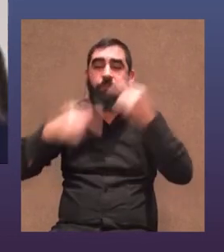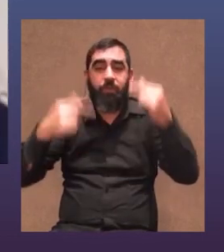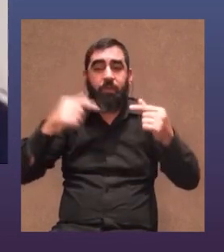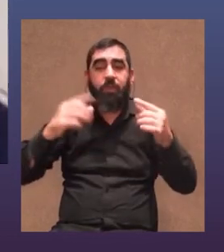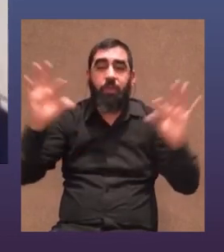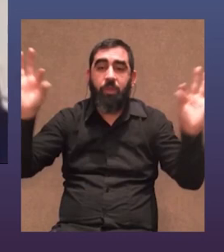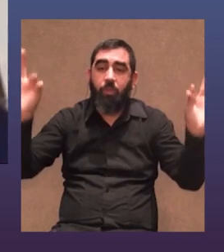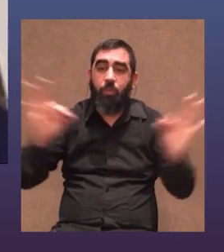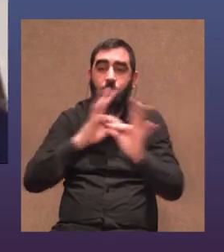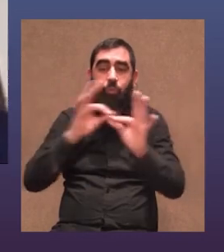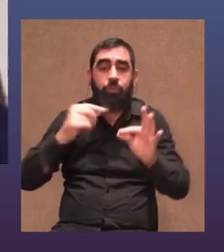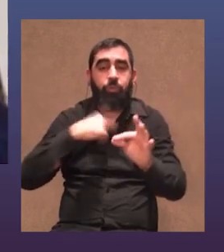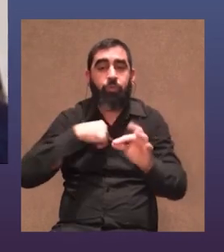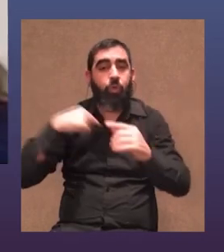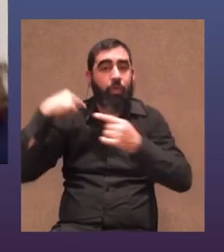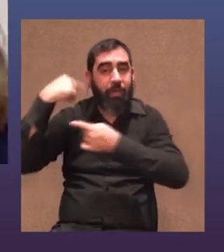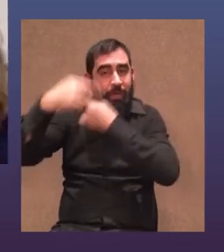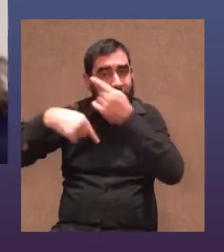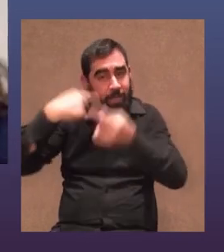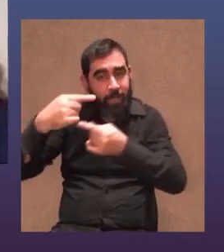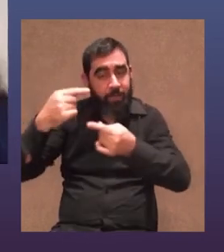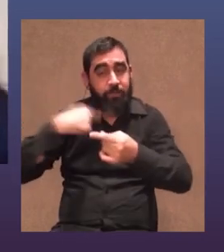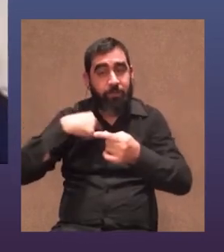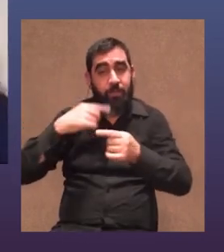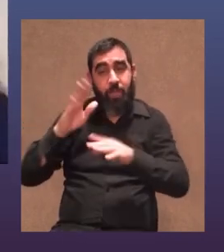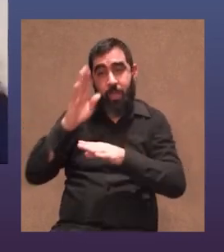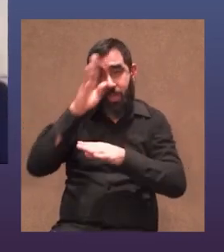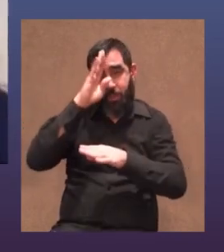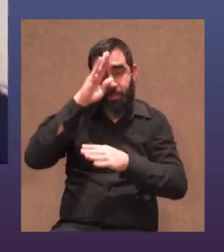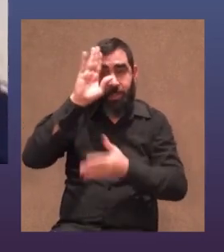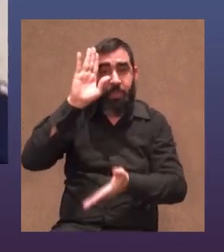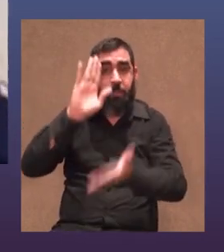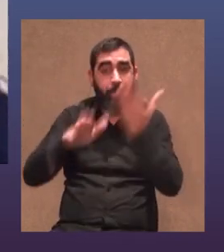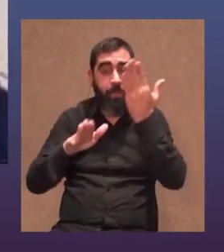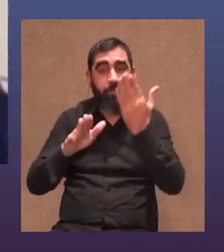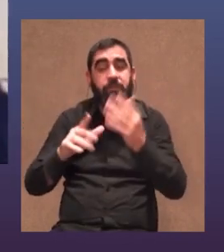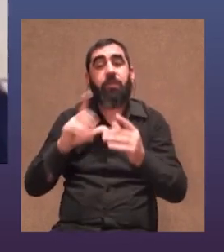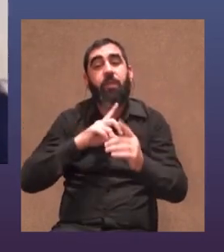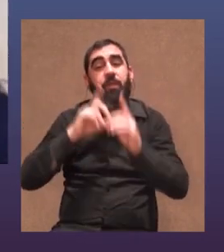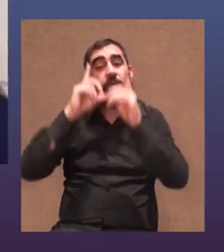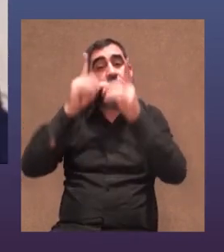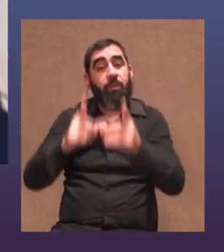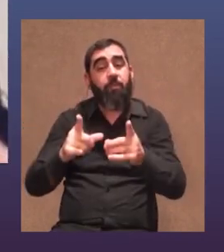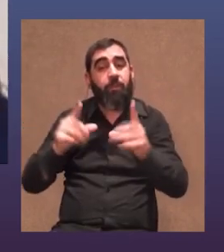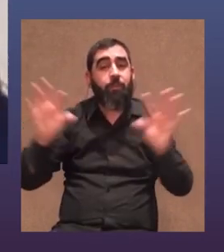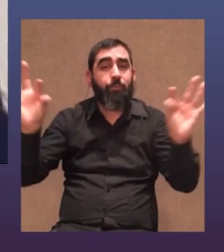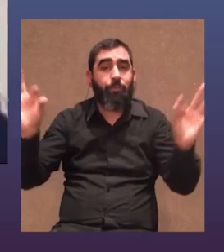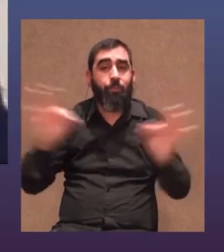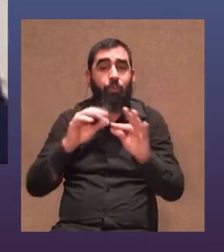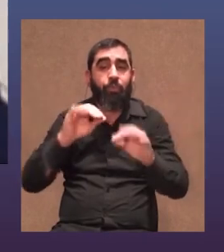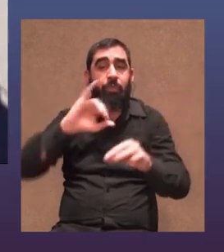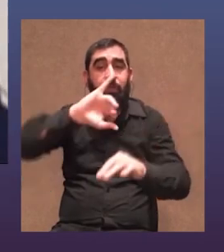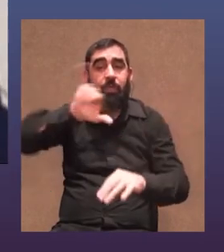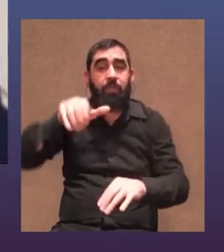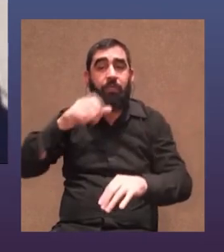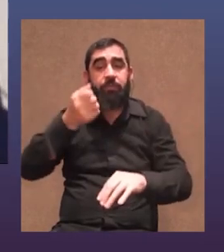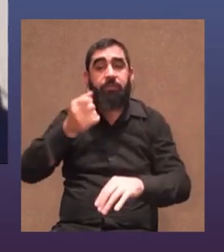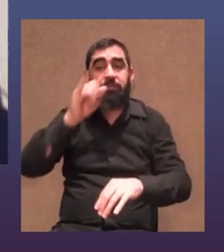incluyo música clásica, o sea, de mi formación más, o sea, más formal, digo, jazz de